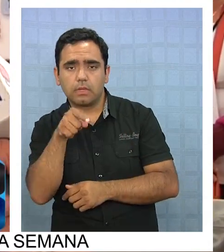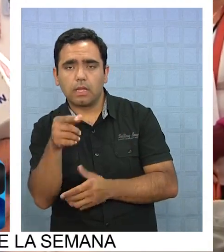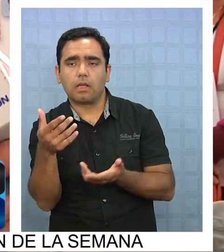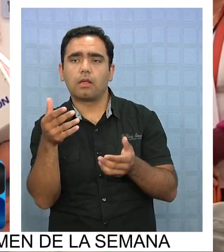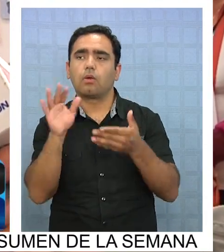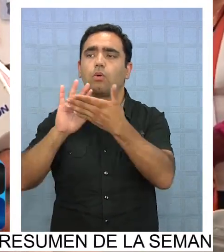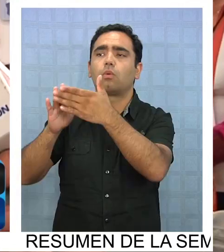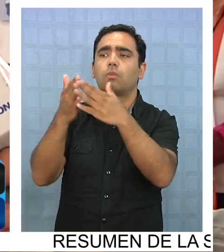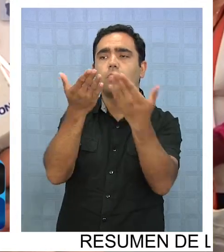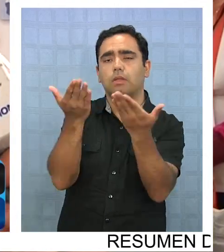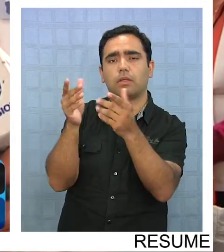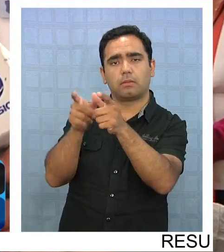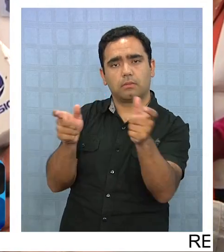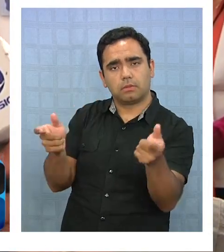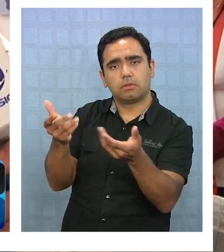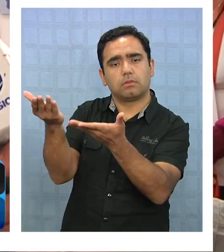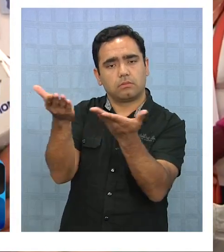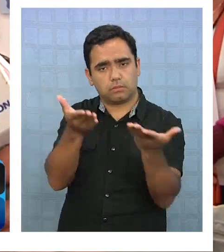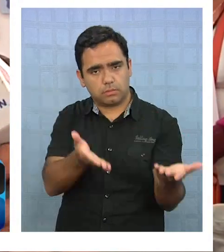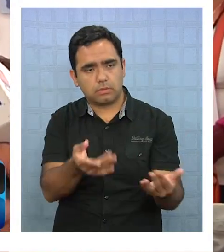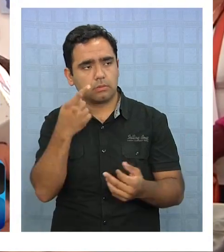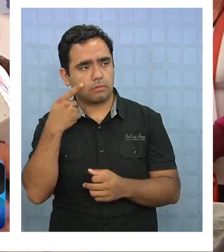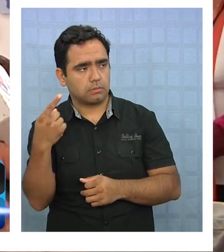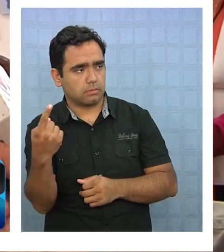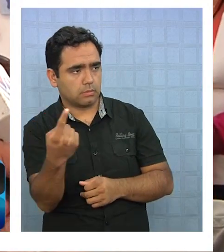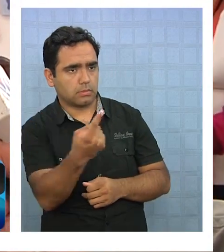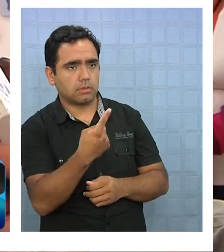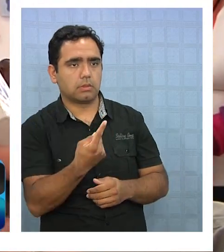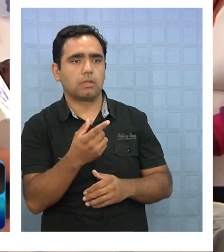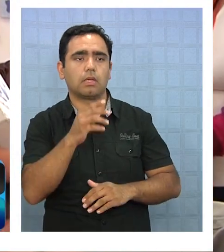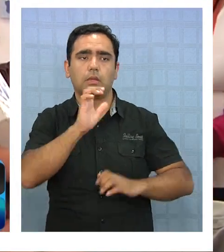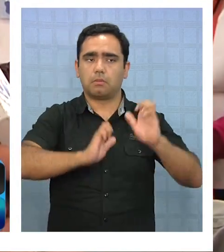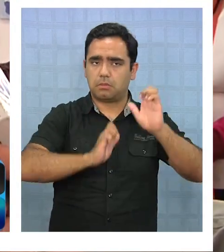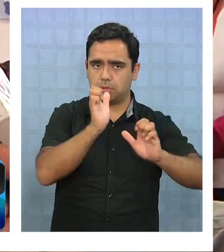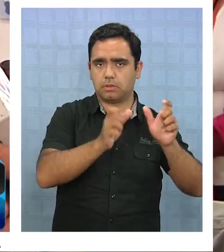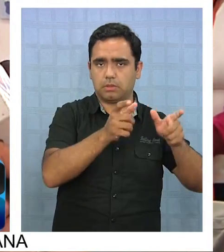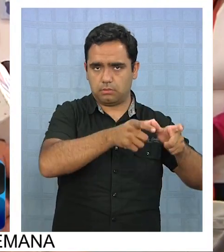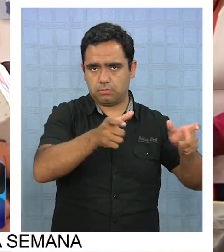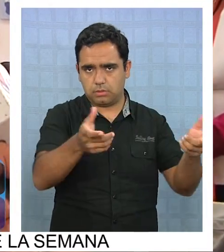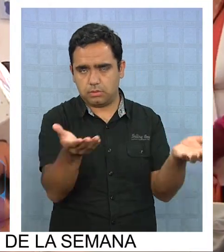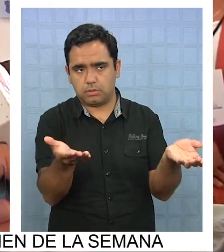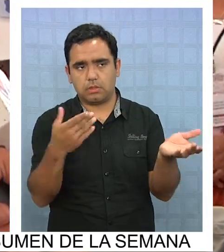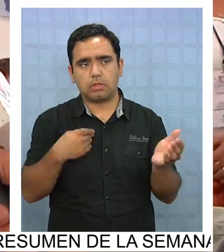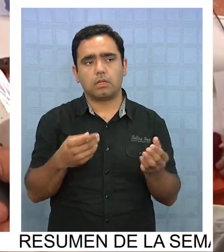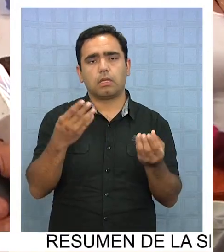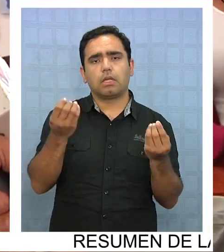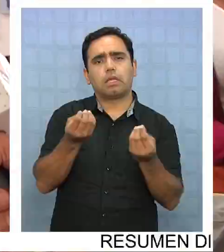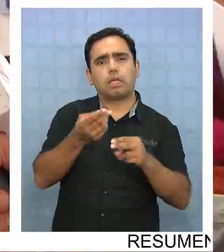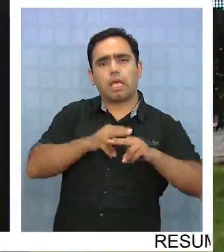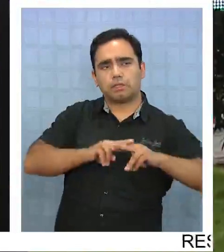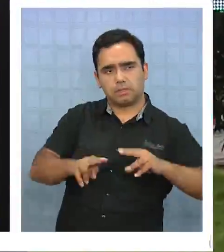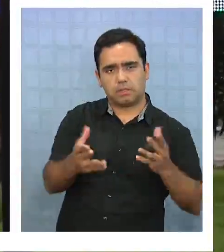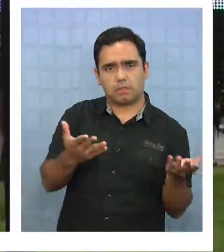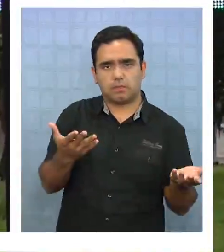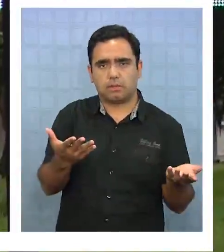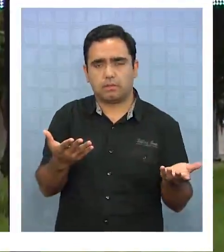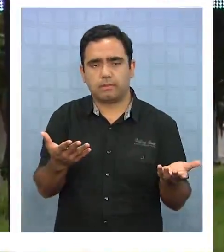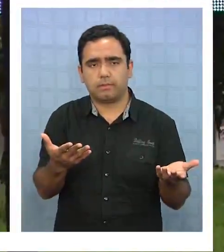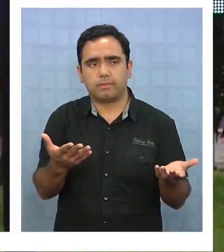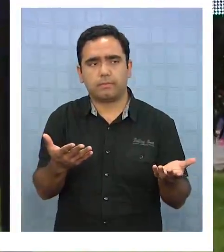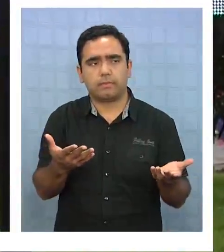comunidad, a nuestros emprendedores, a nuestros pequeños empresarios, conectarlos desde su quehacer, desde su